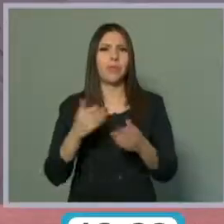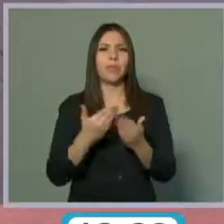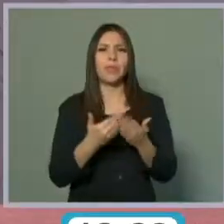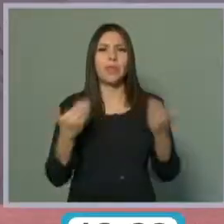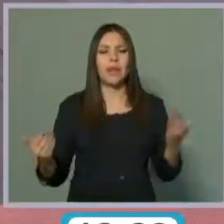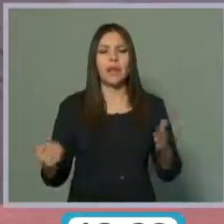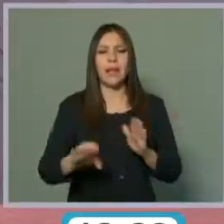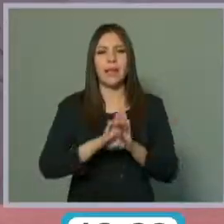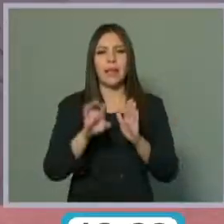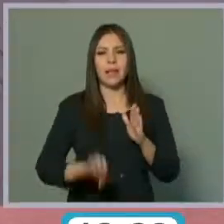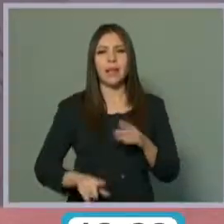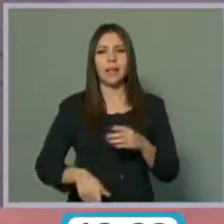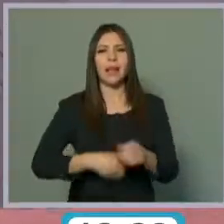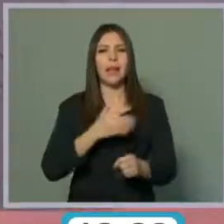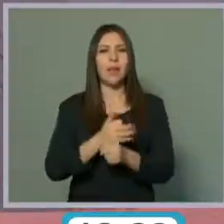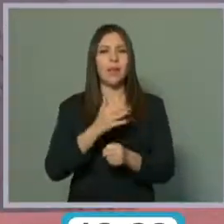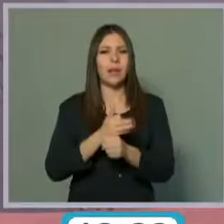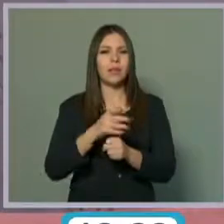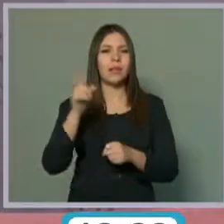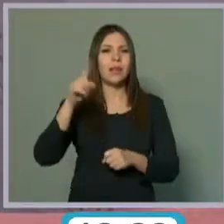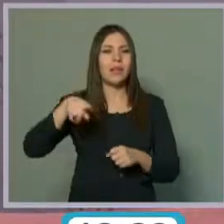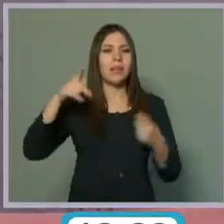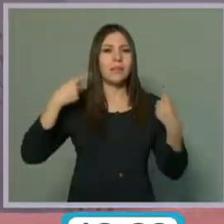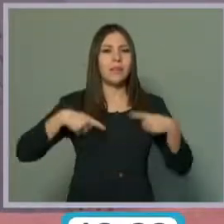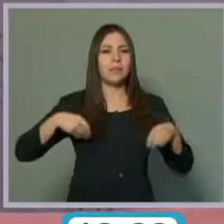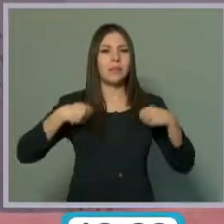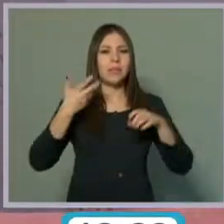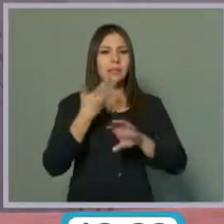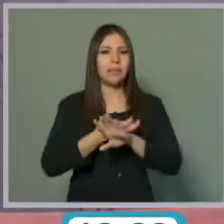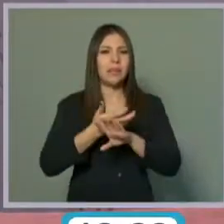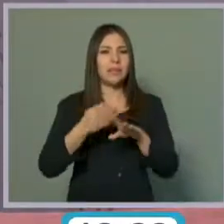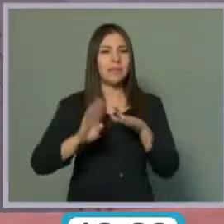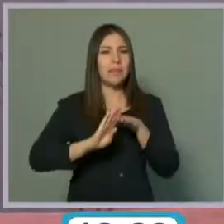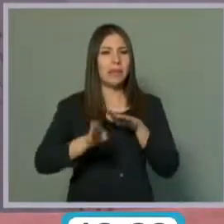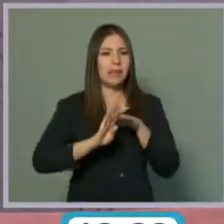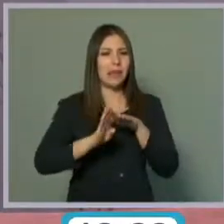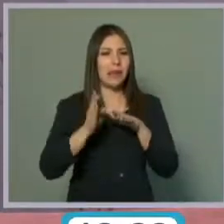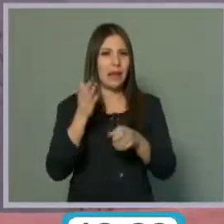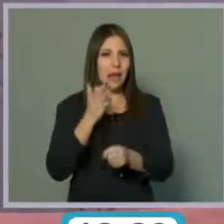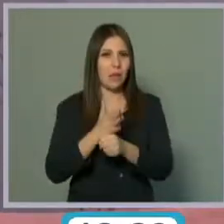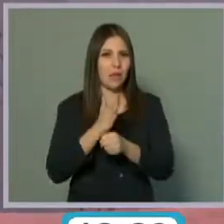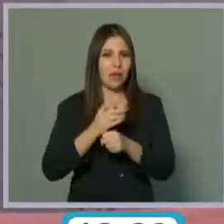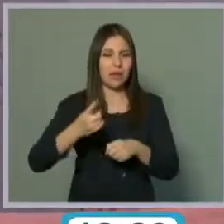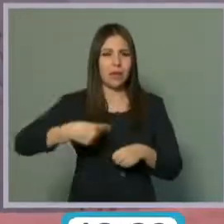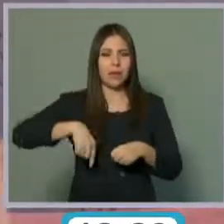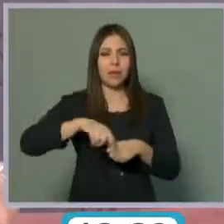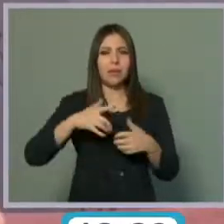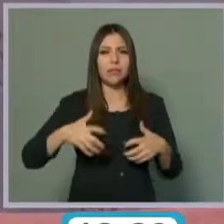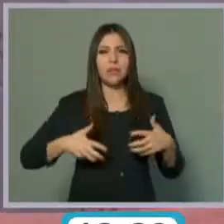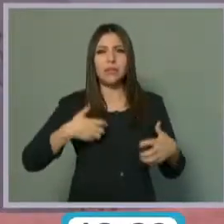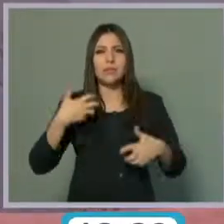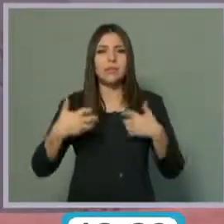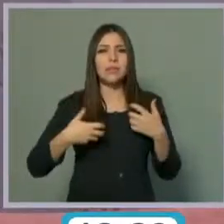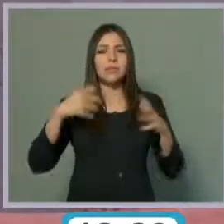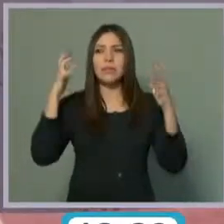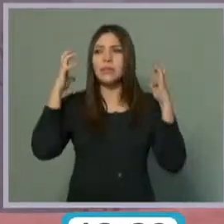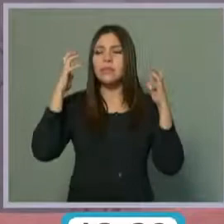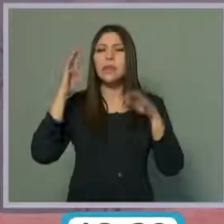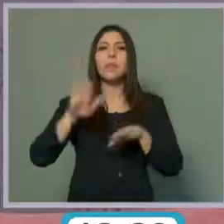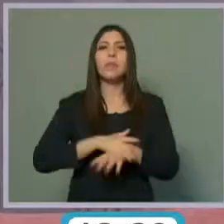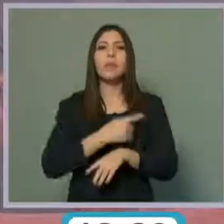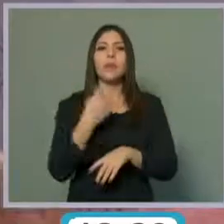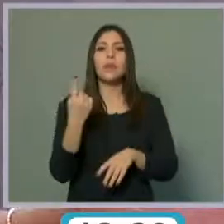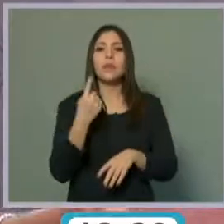situación de los migrantes en Estados Unidos, surge este estrés postraumático justamente cuando están en un